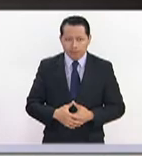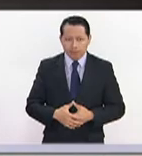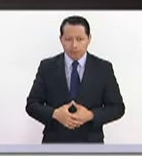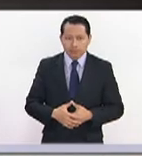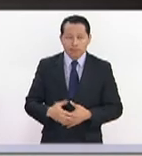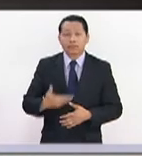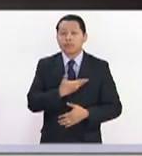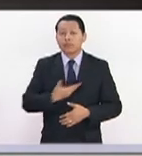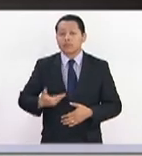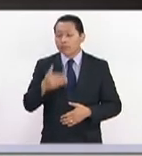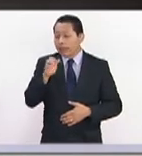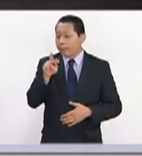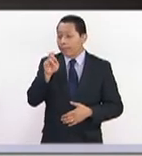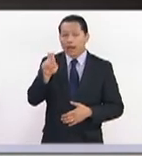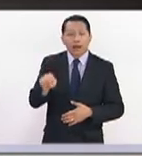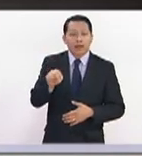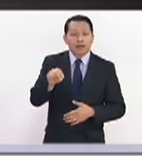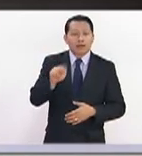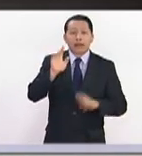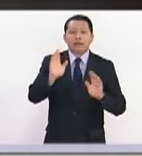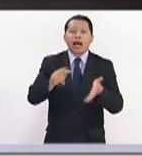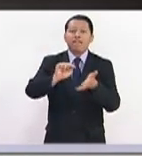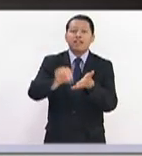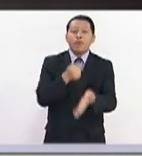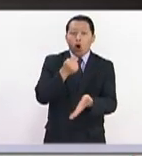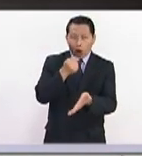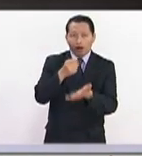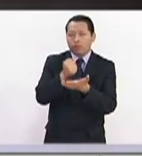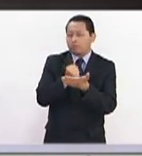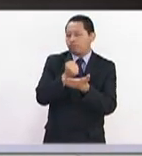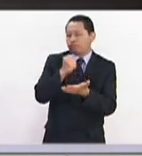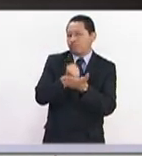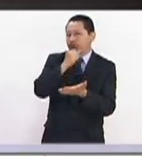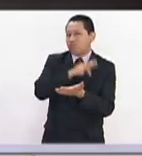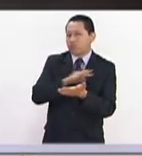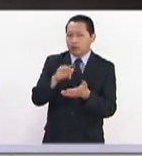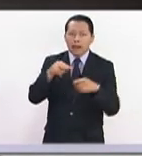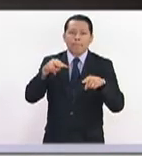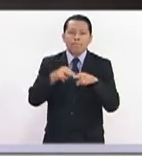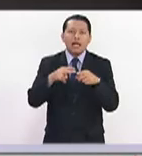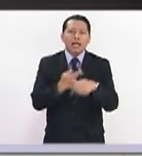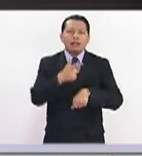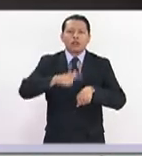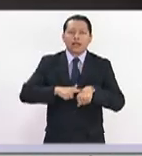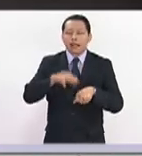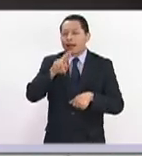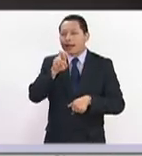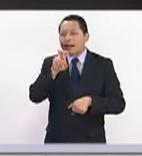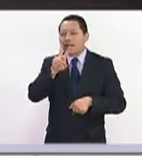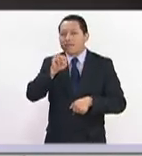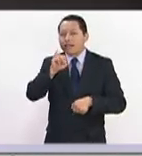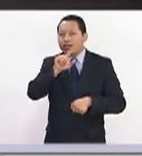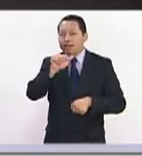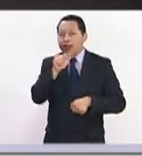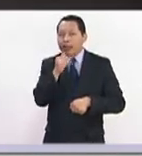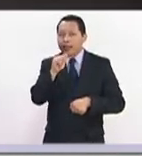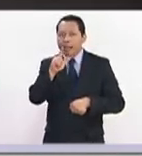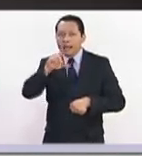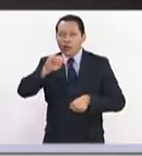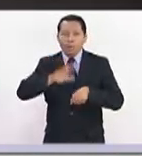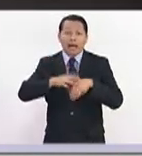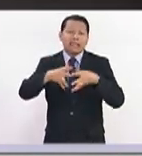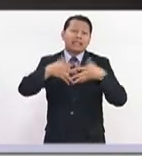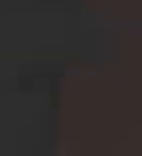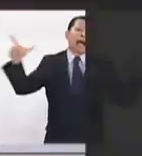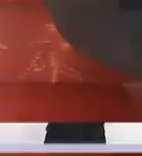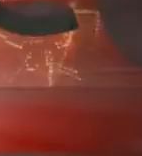El presidente Enrique Peña Nieto firmó el decreto para proteger al Parque Nacional Revillagigedo, que será el más grande de toda América